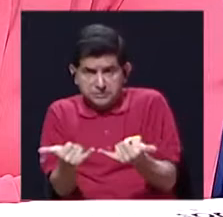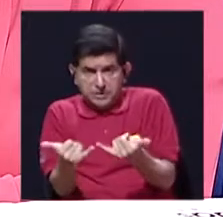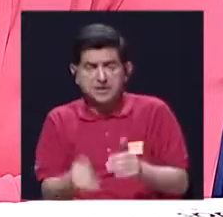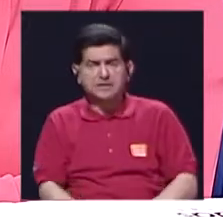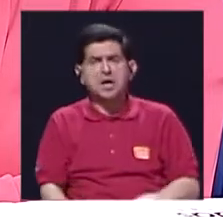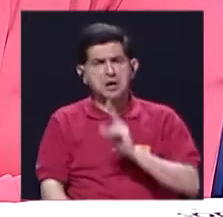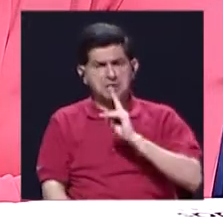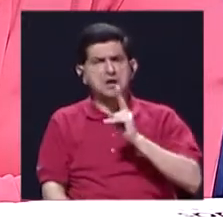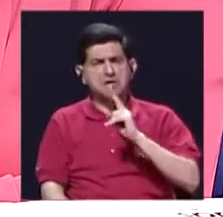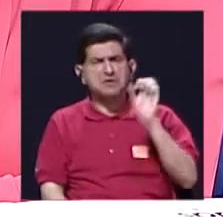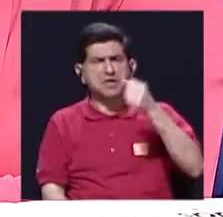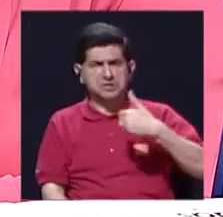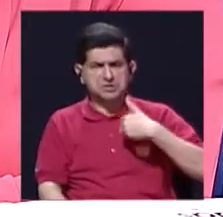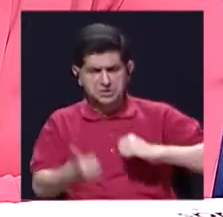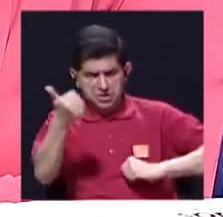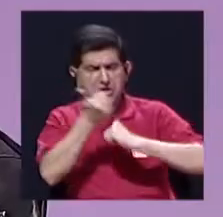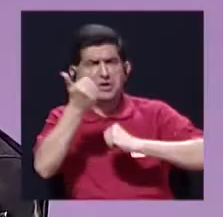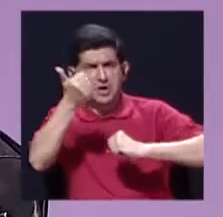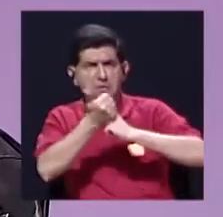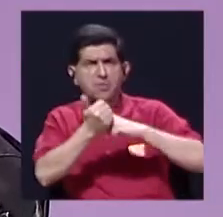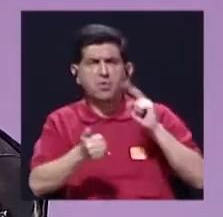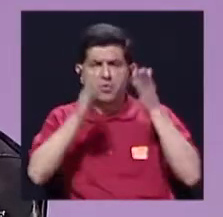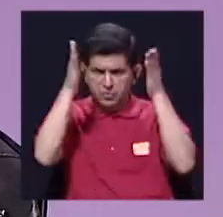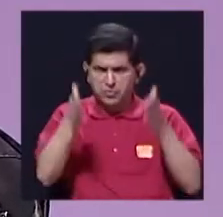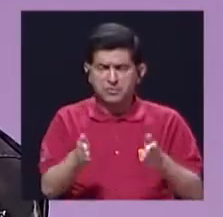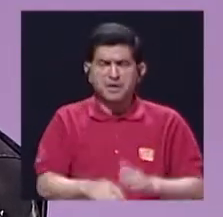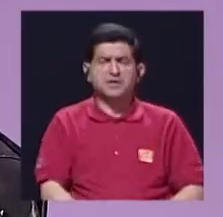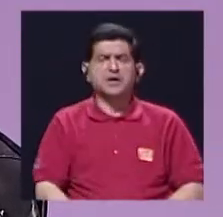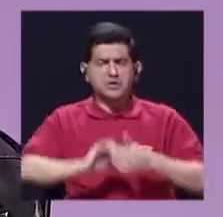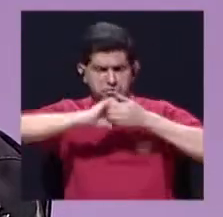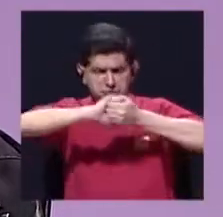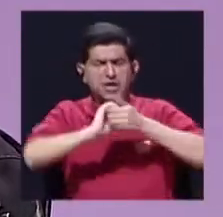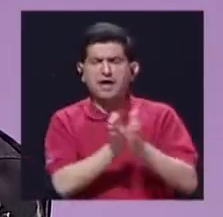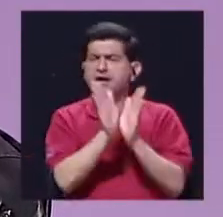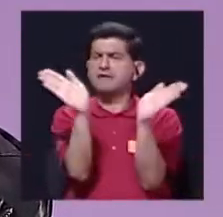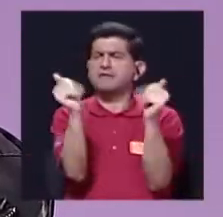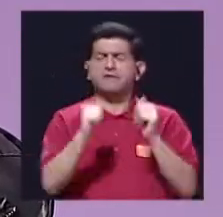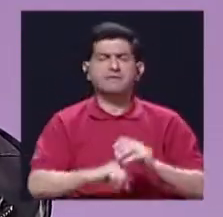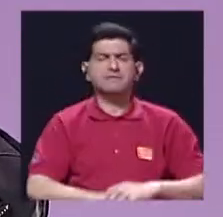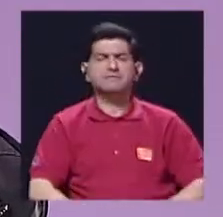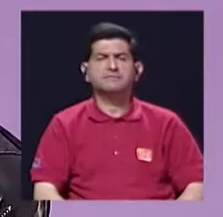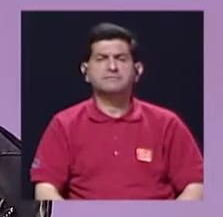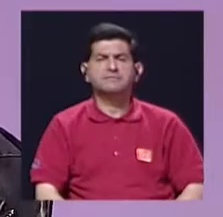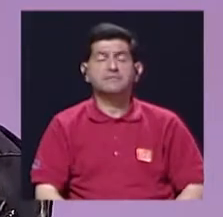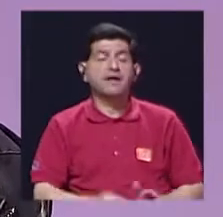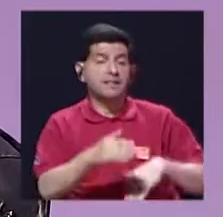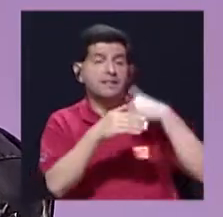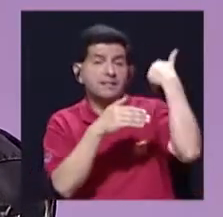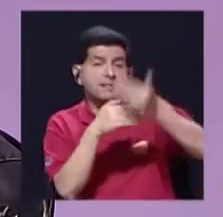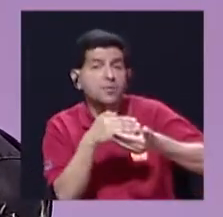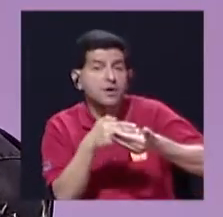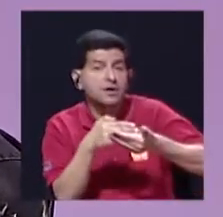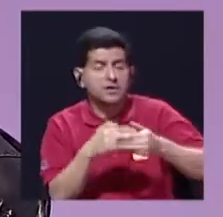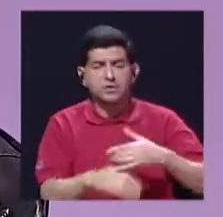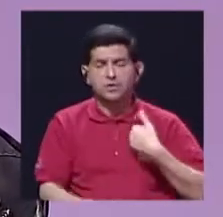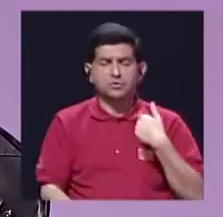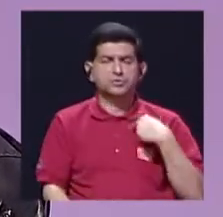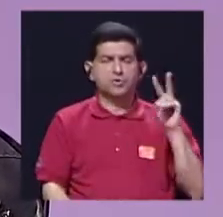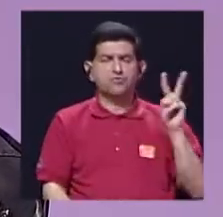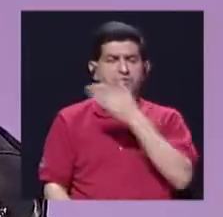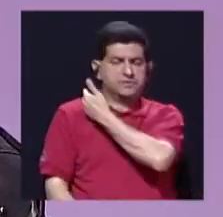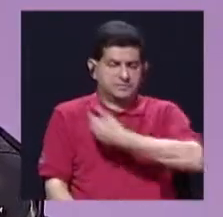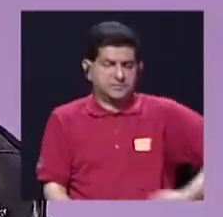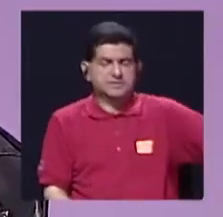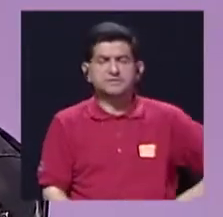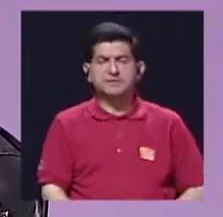la verdad que sí tuve apoyo de los compañeros y de la cooperativa en general. Después he estado de